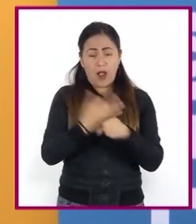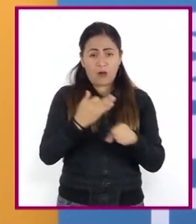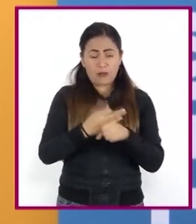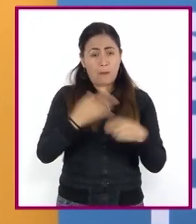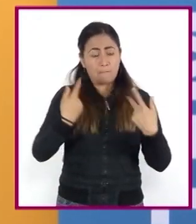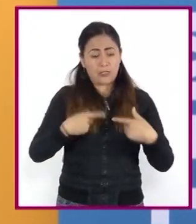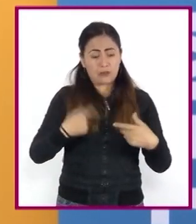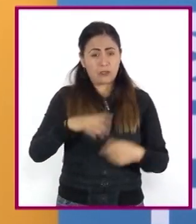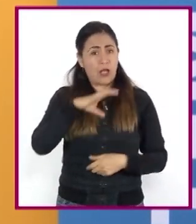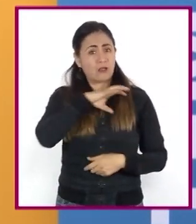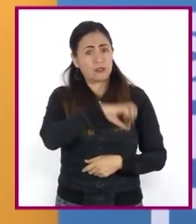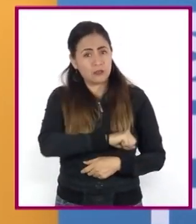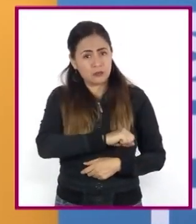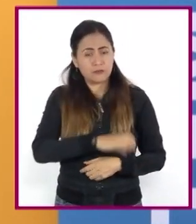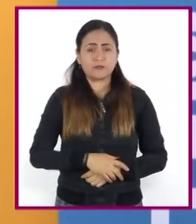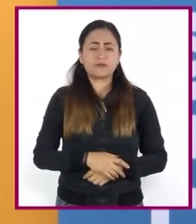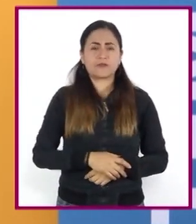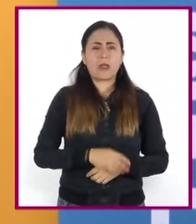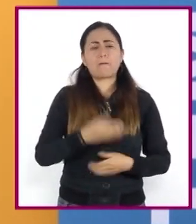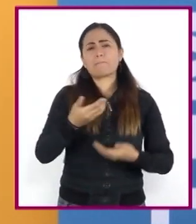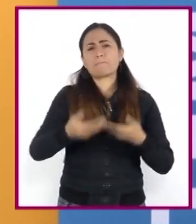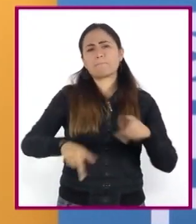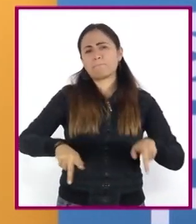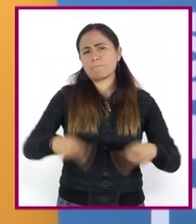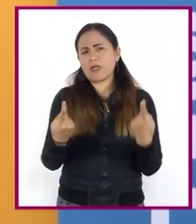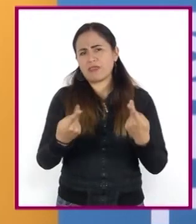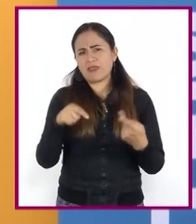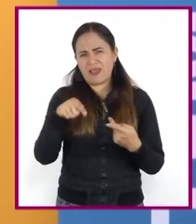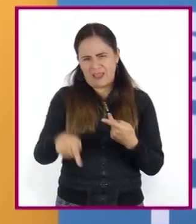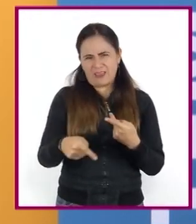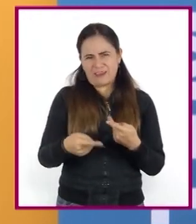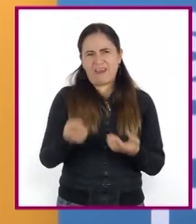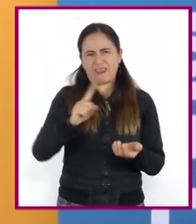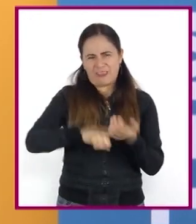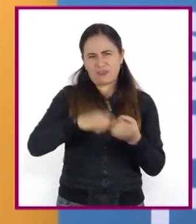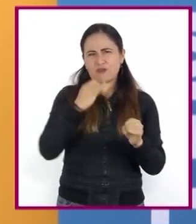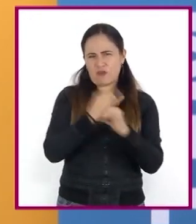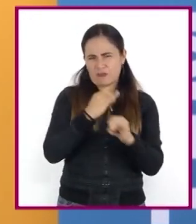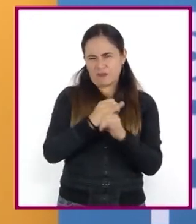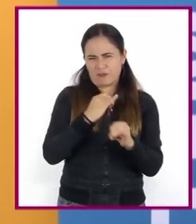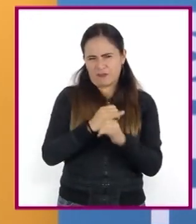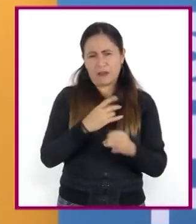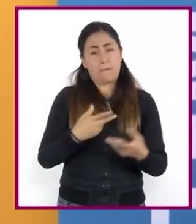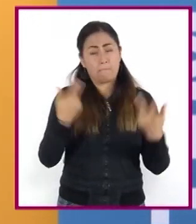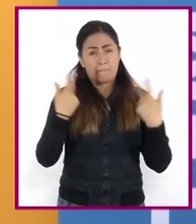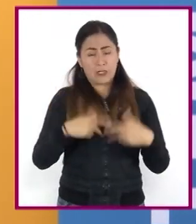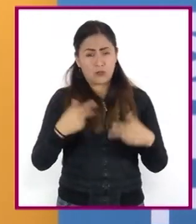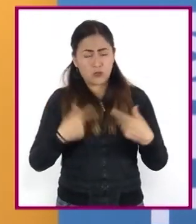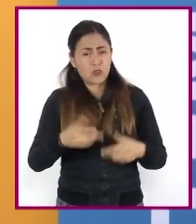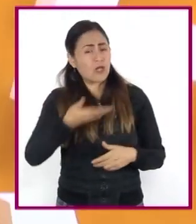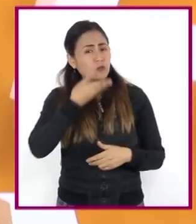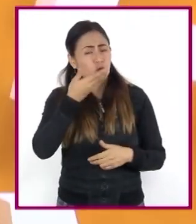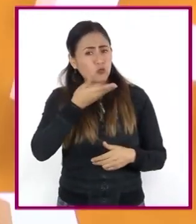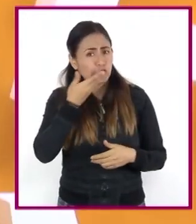país. El comercio en línea está en crecimiento, pues la gente está cambiando sus hábitos de